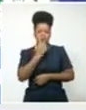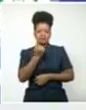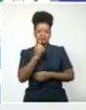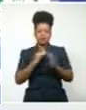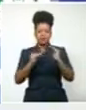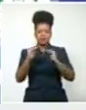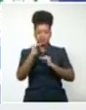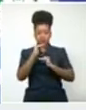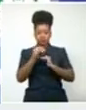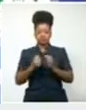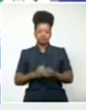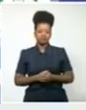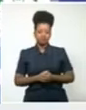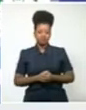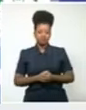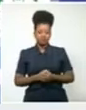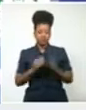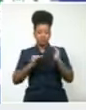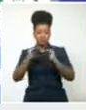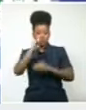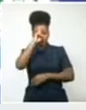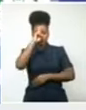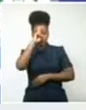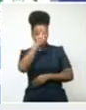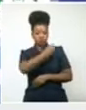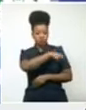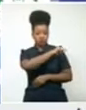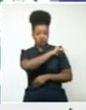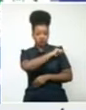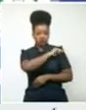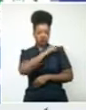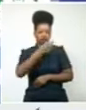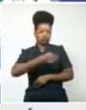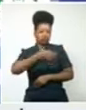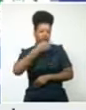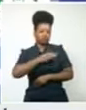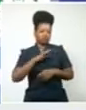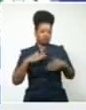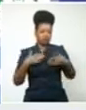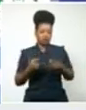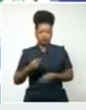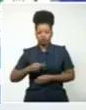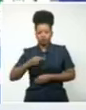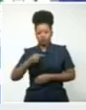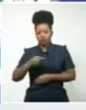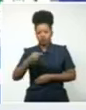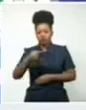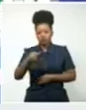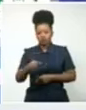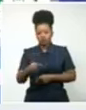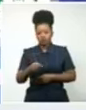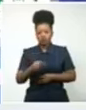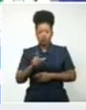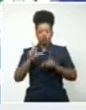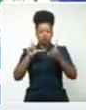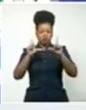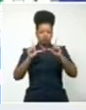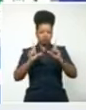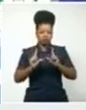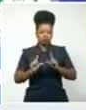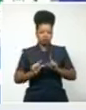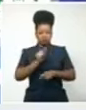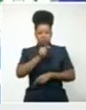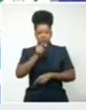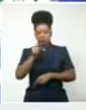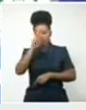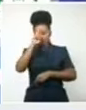Cruz, el ministro de Salud Pública, José Ángel Portal Miranda, subrayó que diariamente desciende el número de personas ingresadas